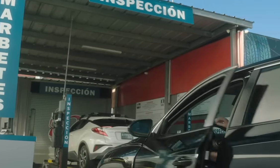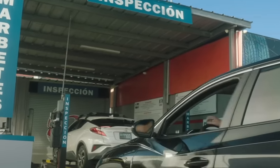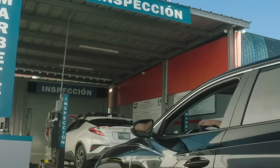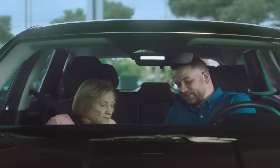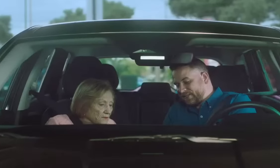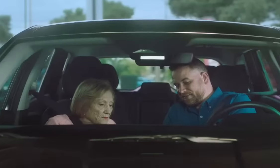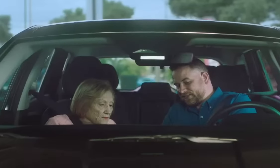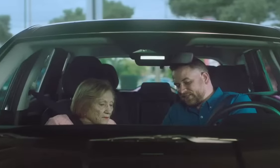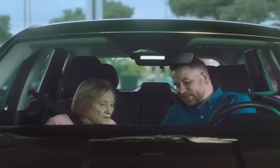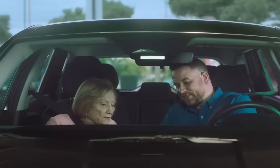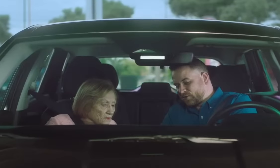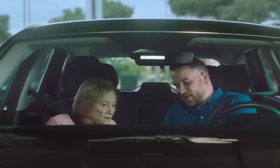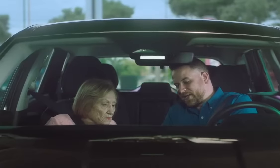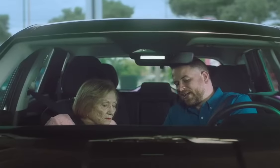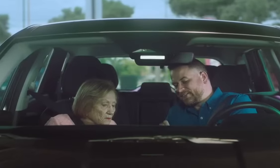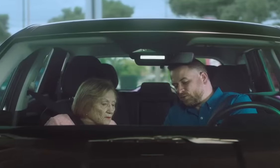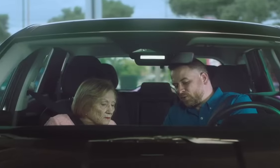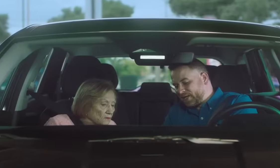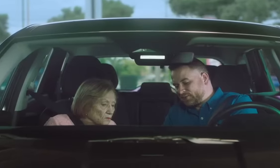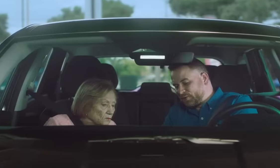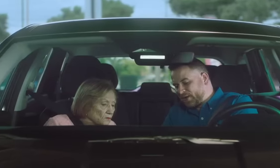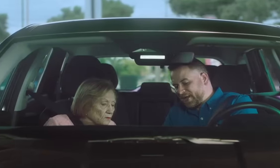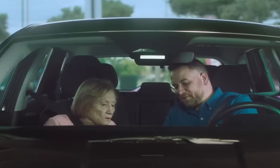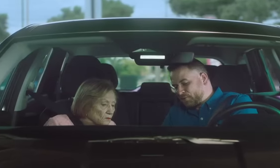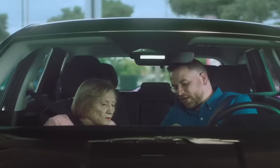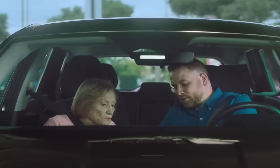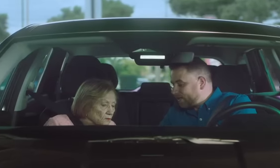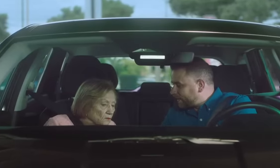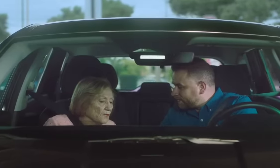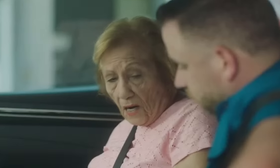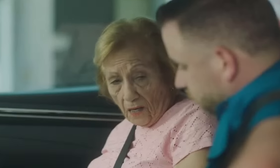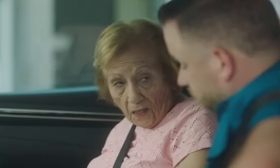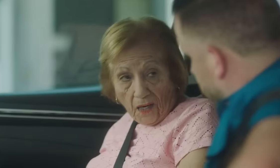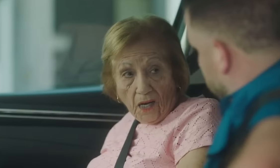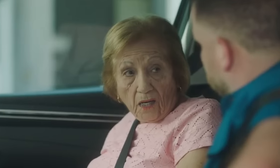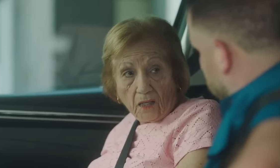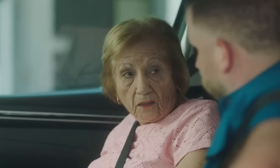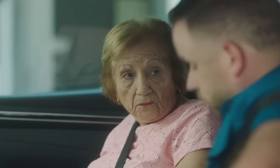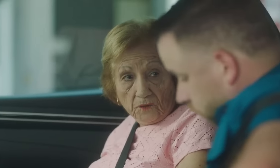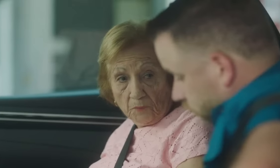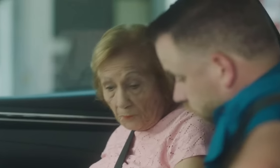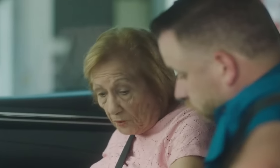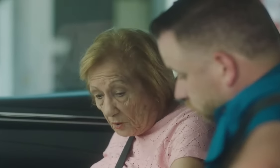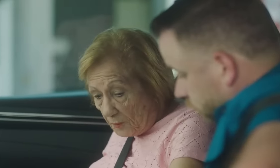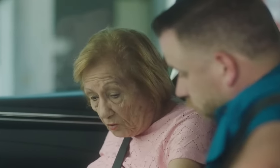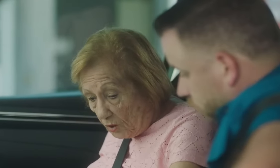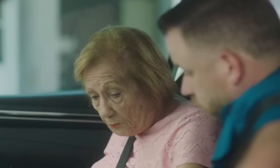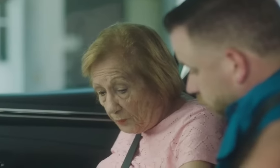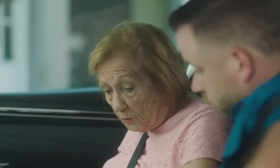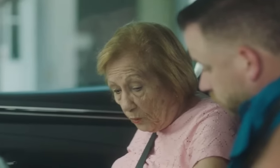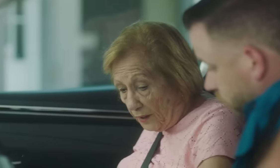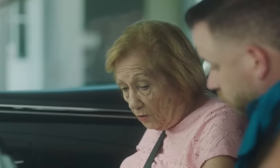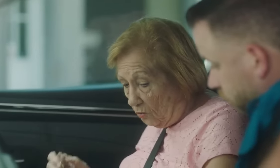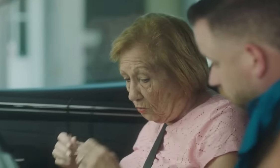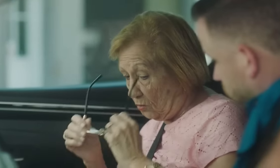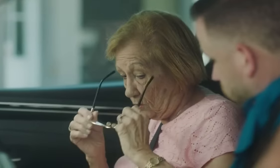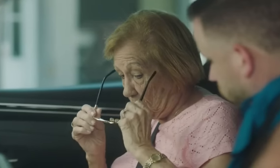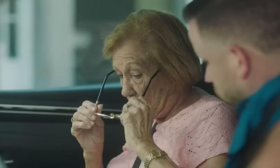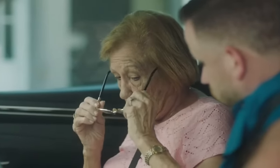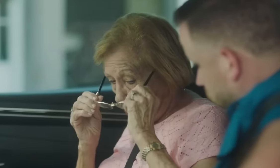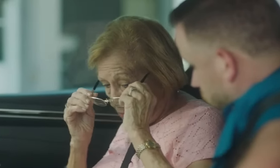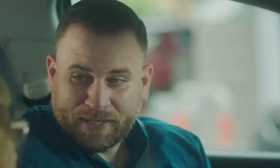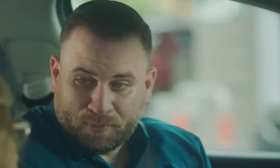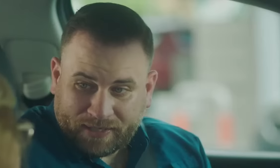Mira, abuela, así de fácil es escoger el seguro obligatorio en el formulario digital. Ajá, déjame ponerme los